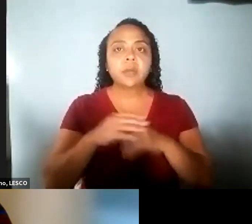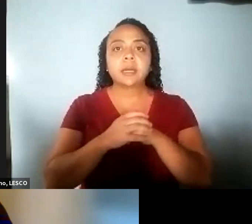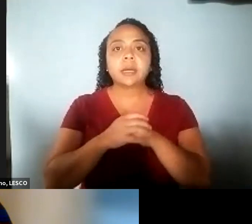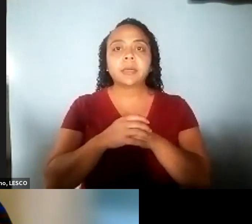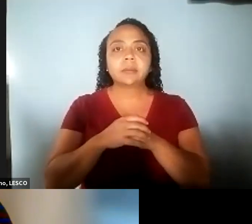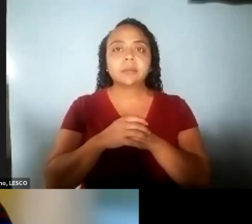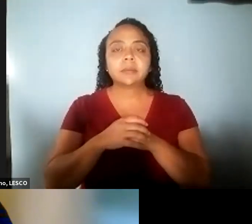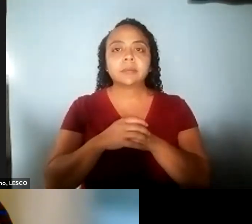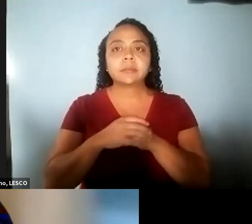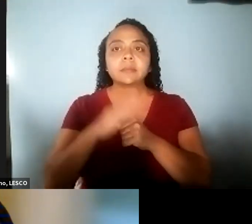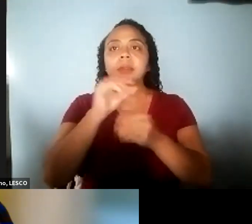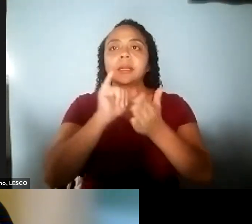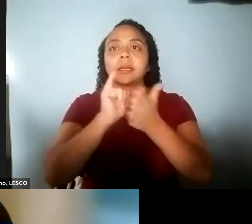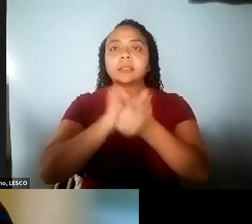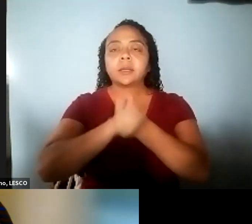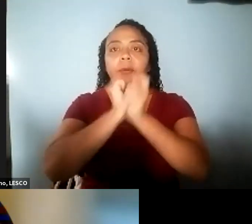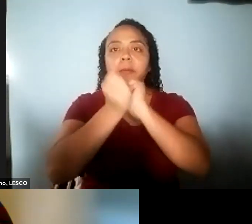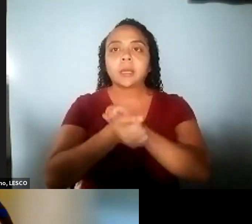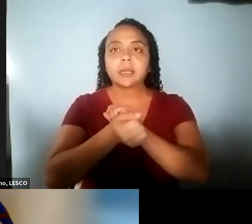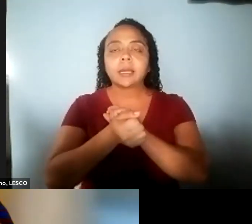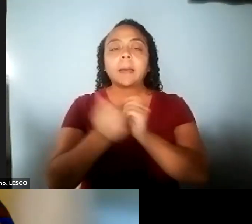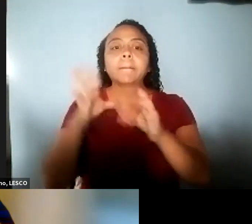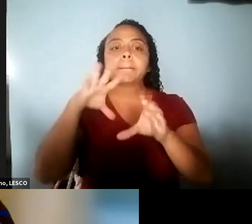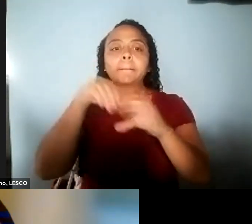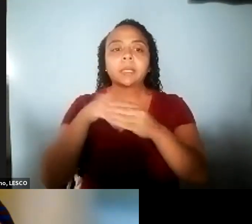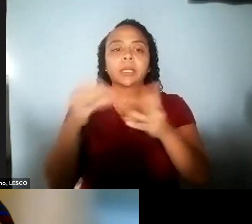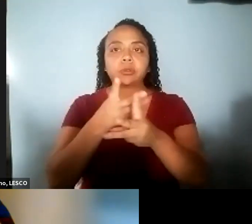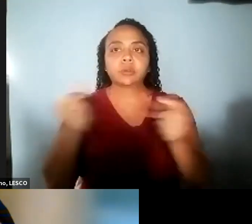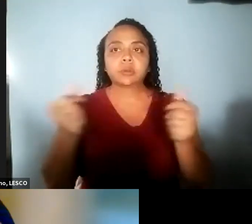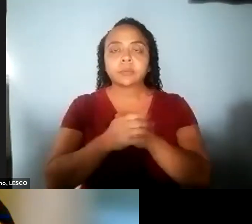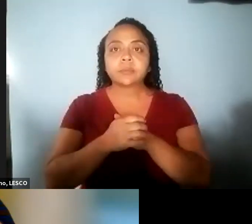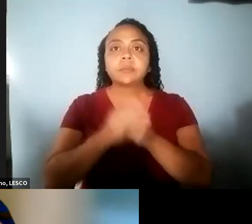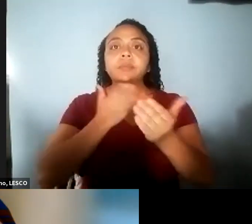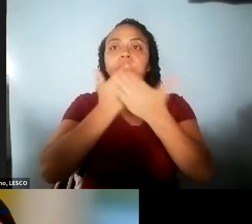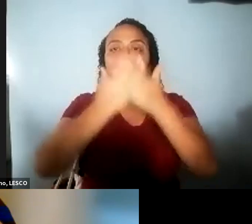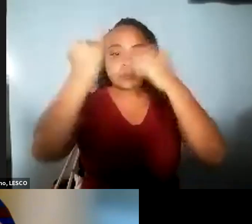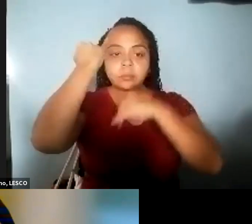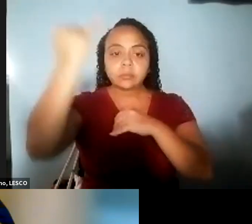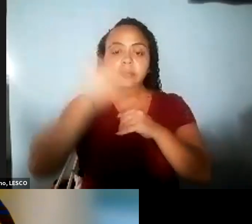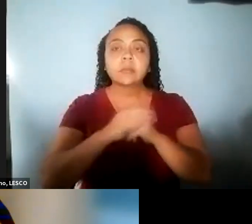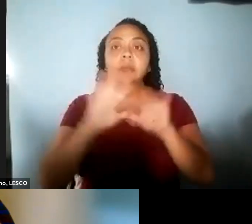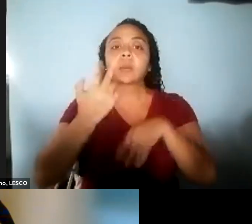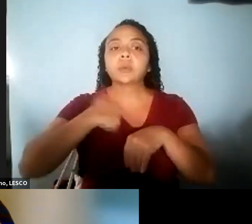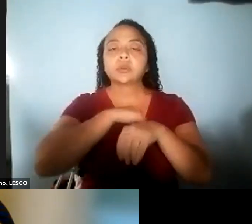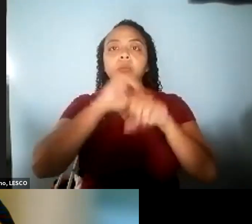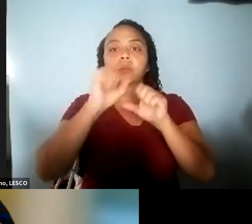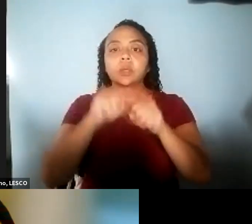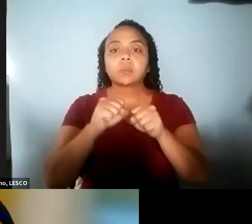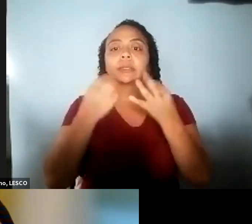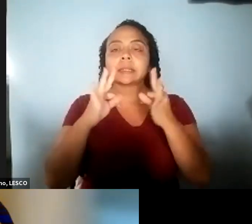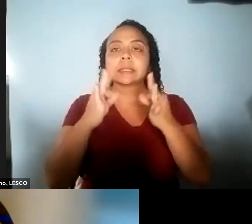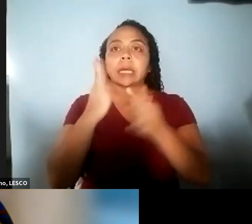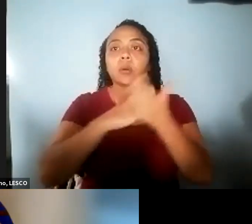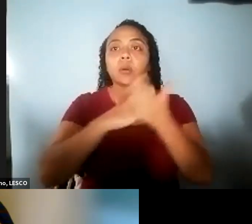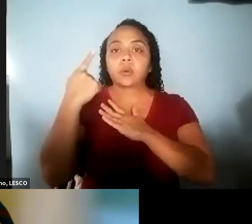se convierten en parte de la solución ellos aportan ideas de cómo nosotros podemos enfrentar algunos riesgos